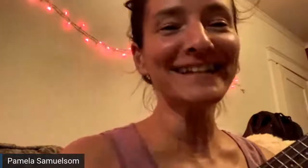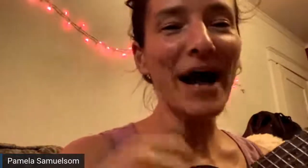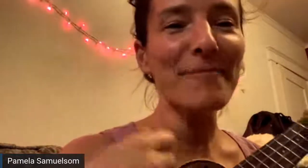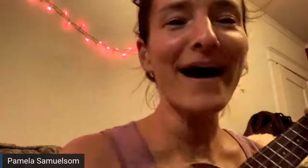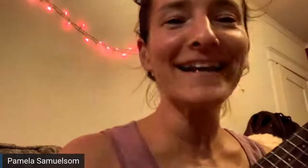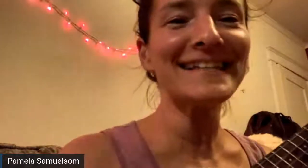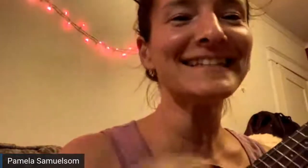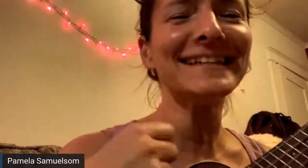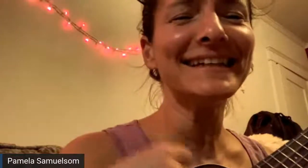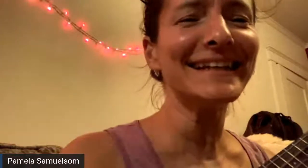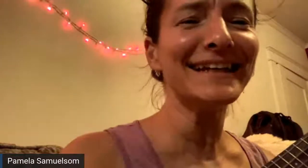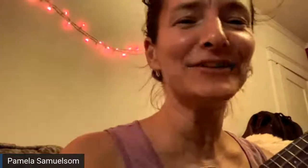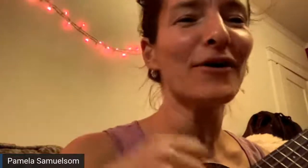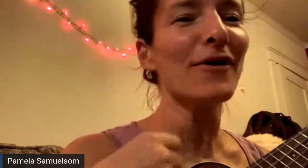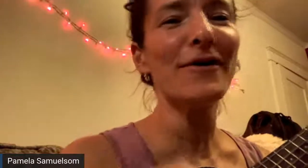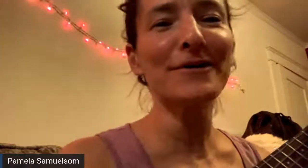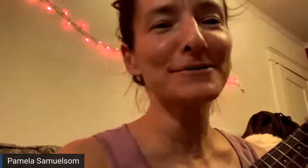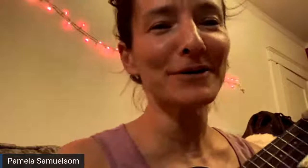espantos y